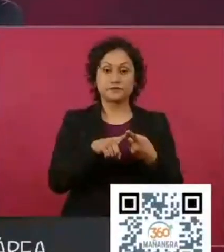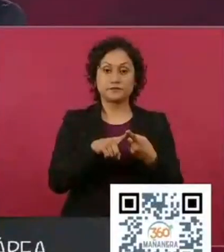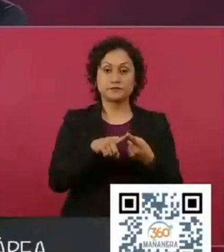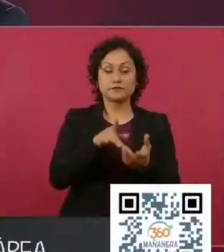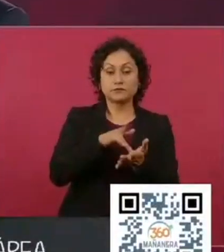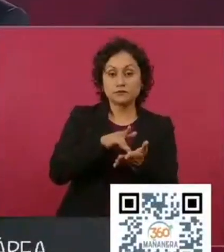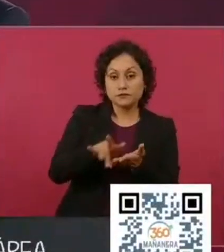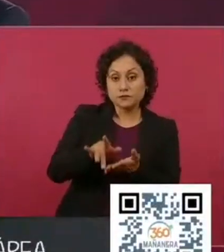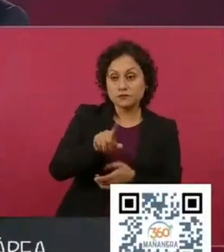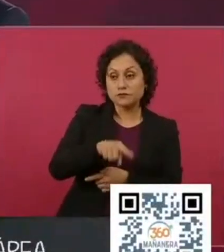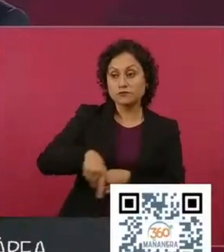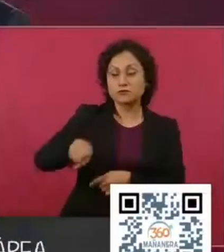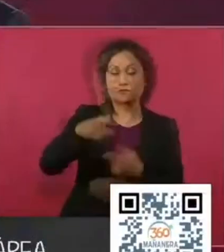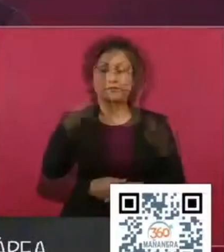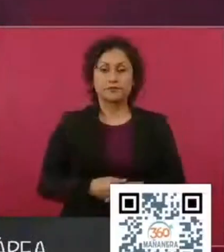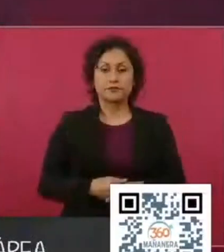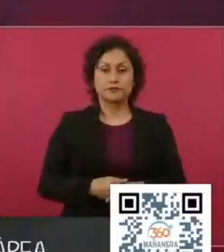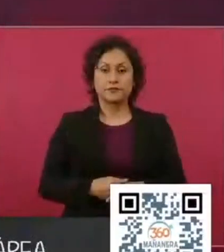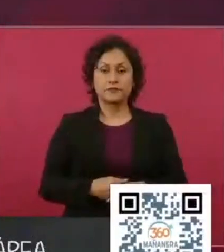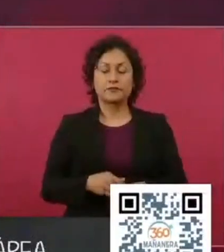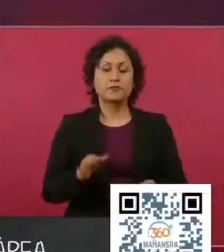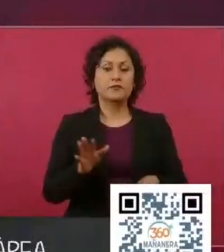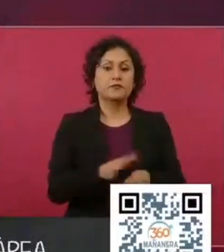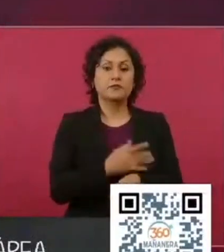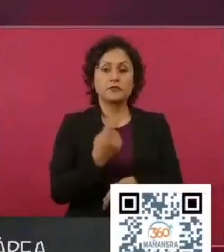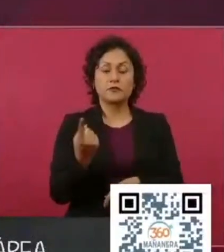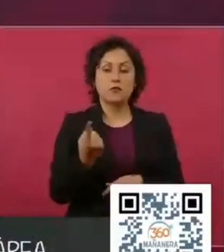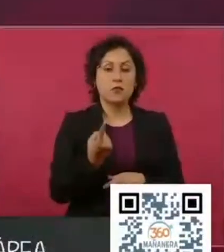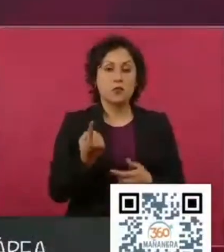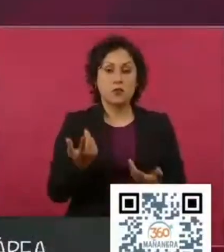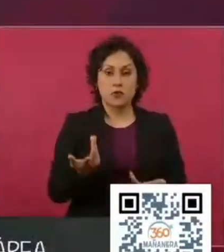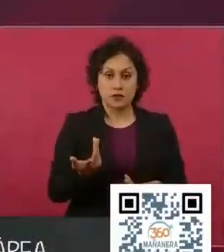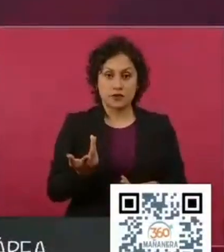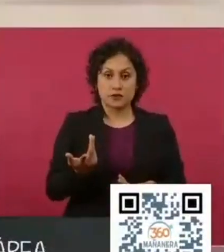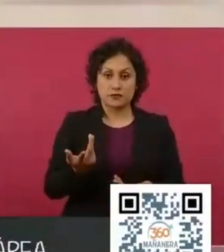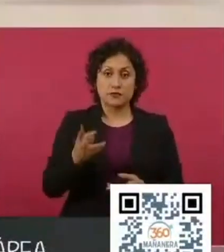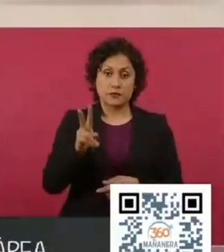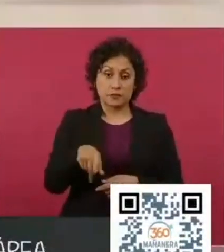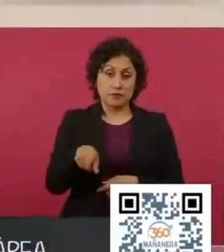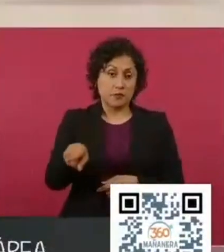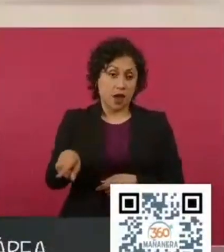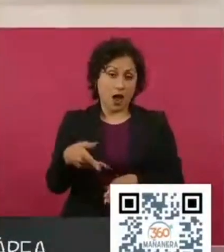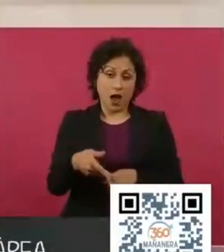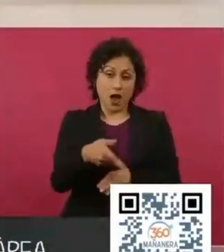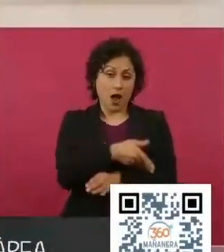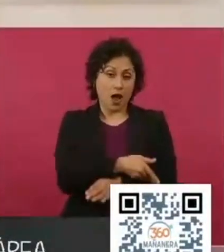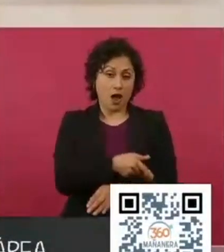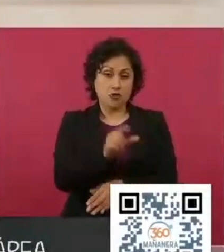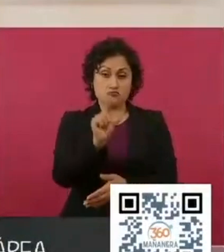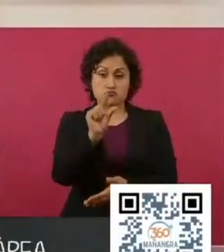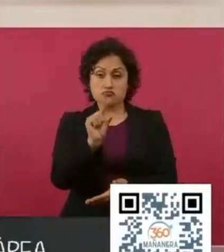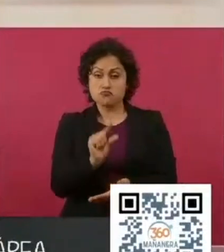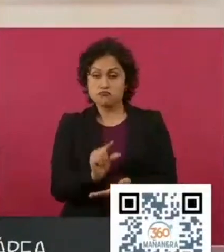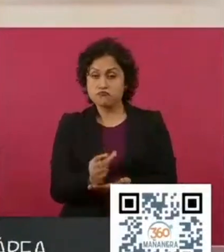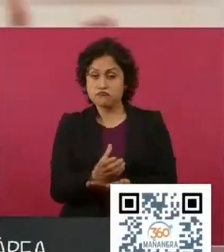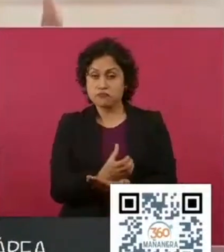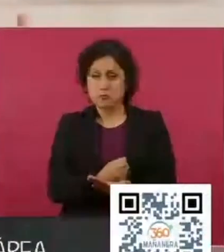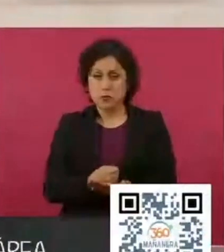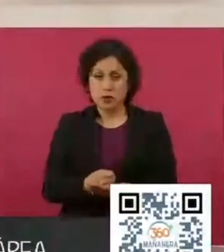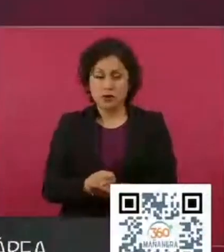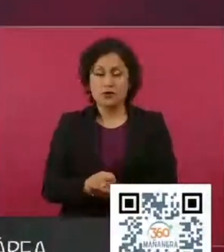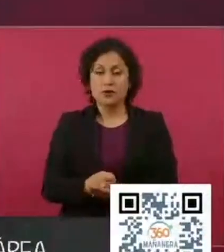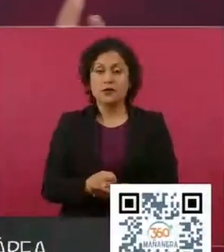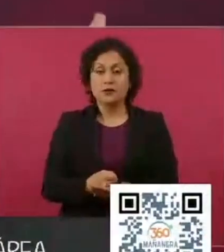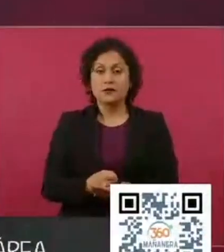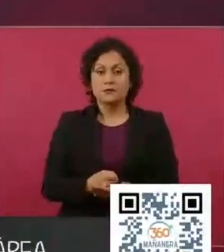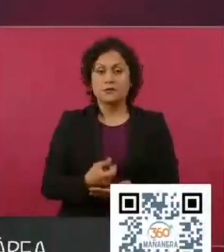a maestras Y maestros no solo tenían muy bajos sueldos sino